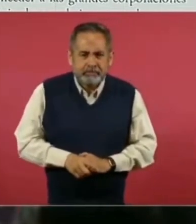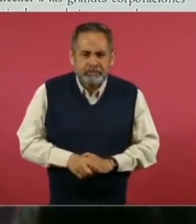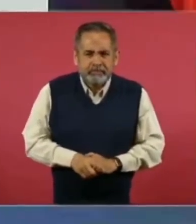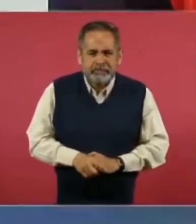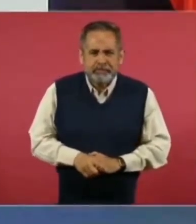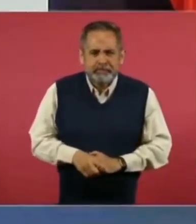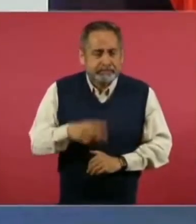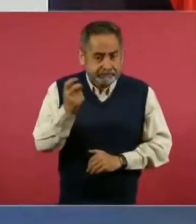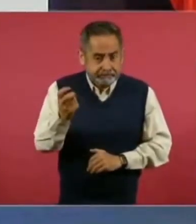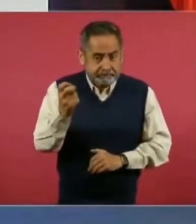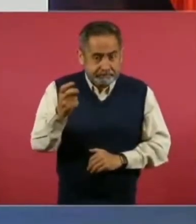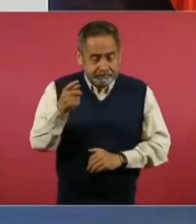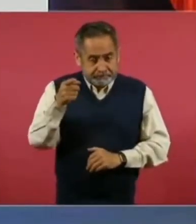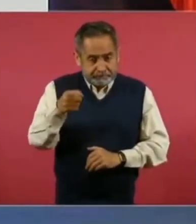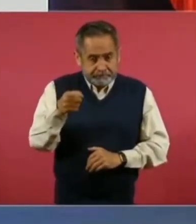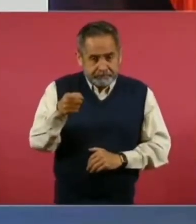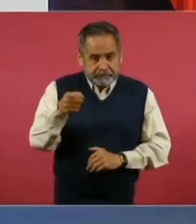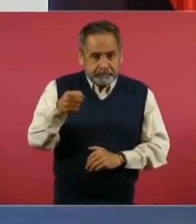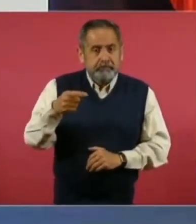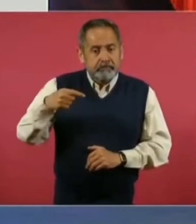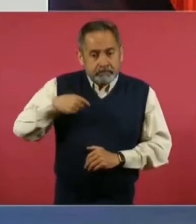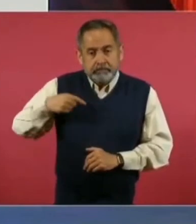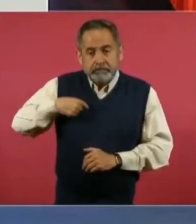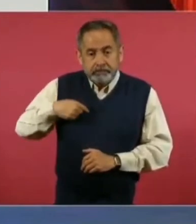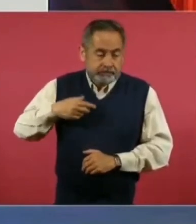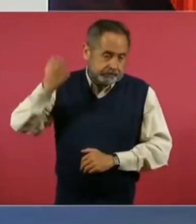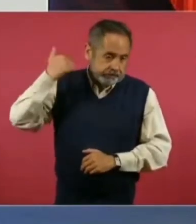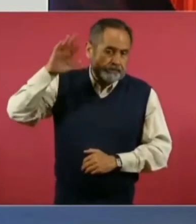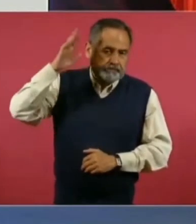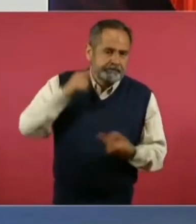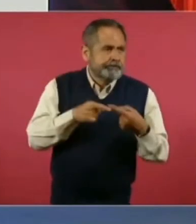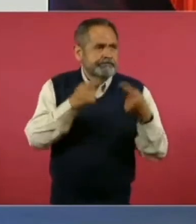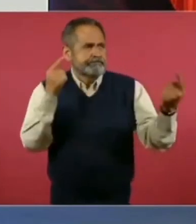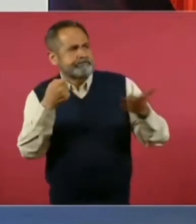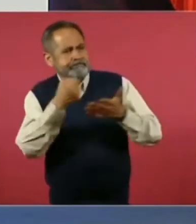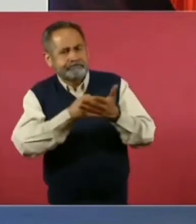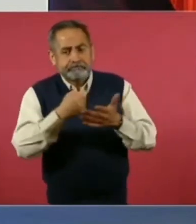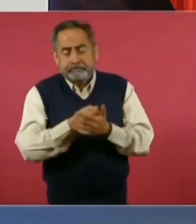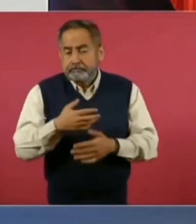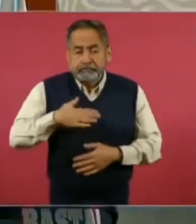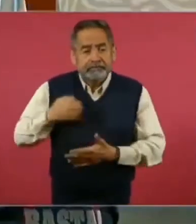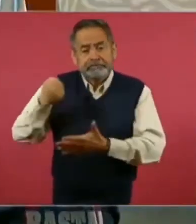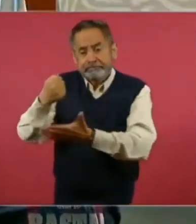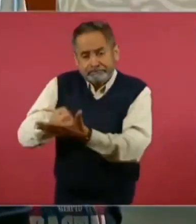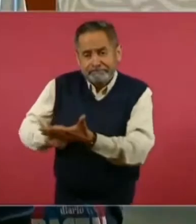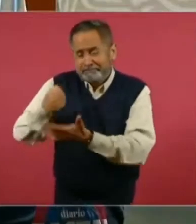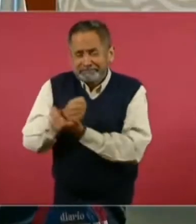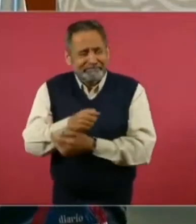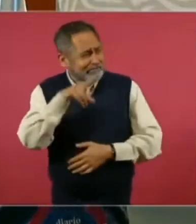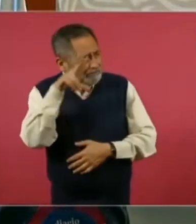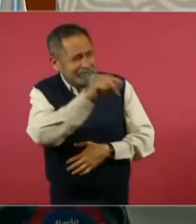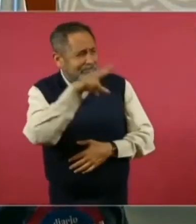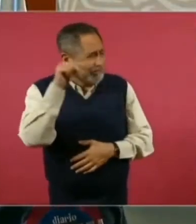Cuando esto, estábamos nosotros en la oposición, luchábamos solos.